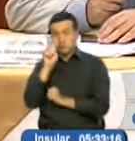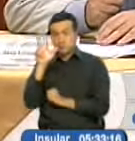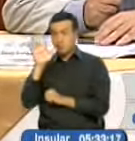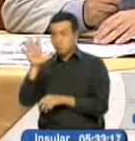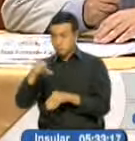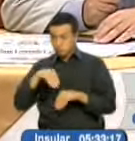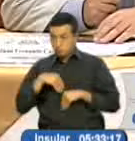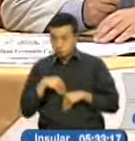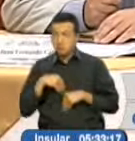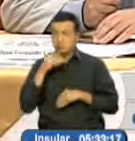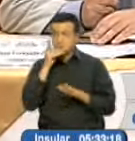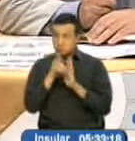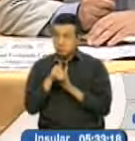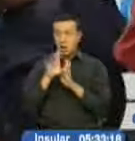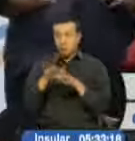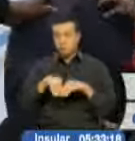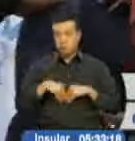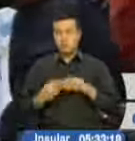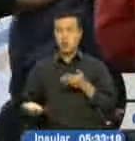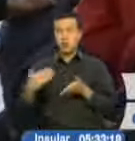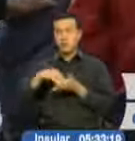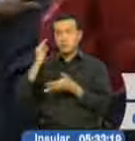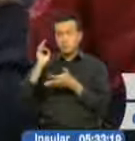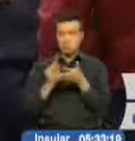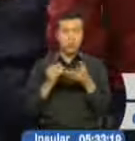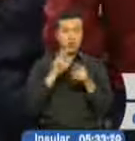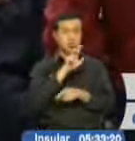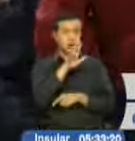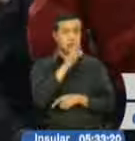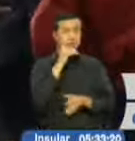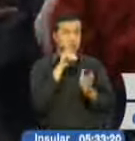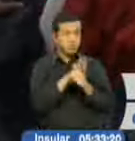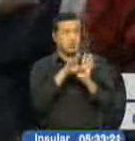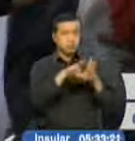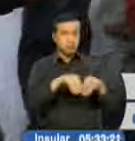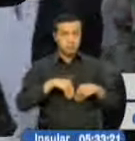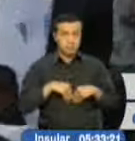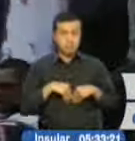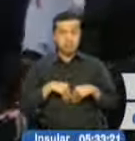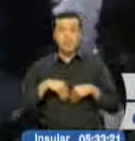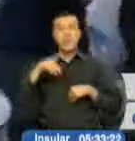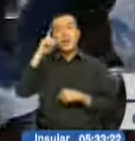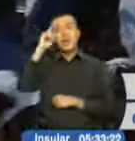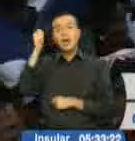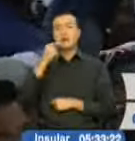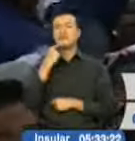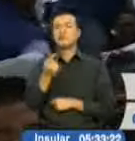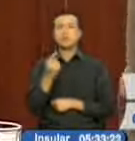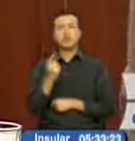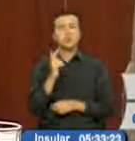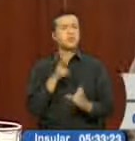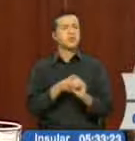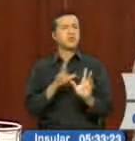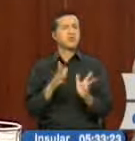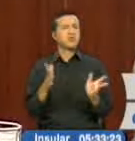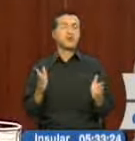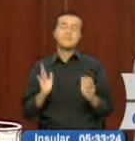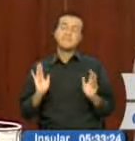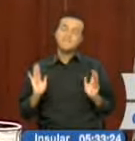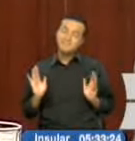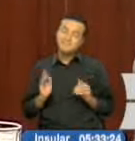del CNE fue crítico ante la posición de Guillermo Lasso de anunciar que no asistirá a este recuento que él mismo solicitó. Eso ya